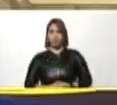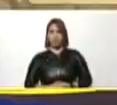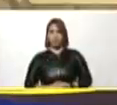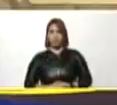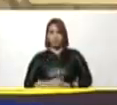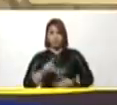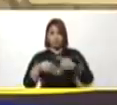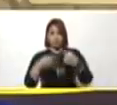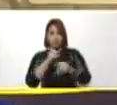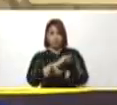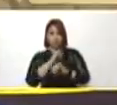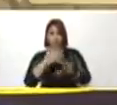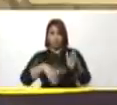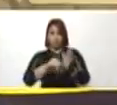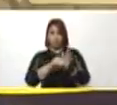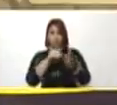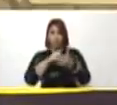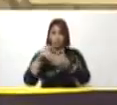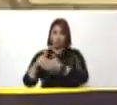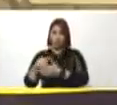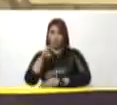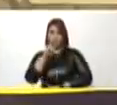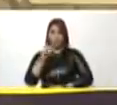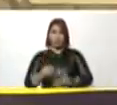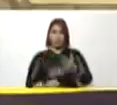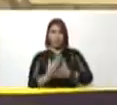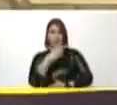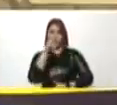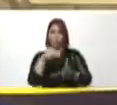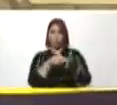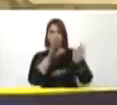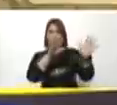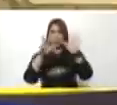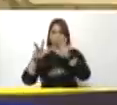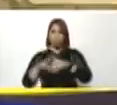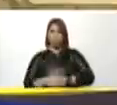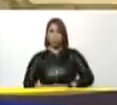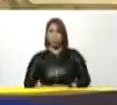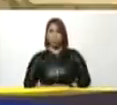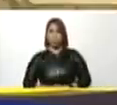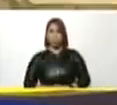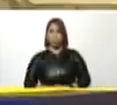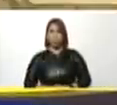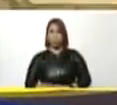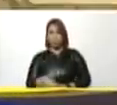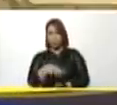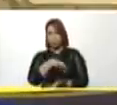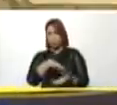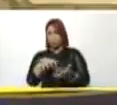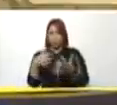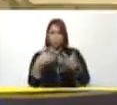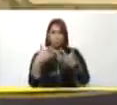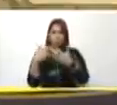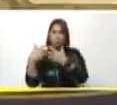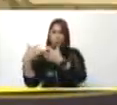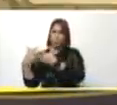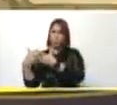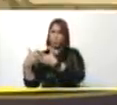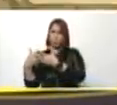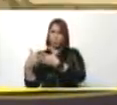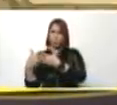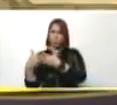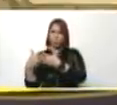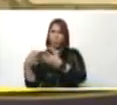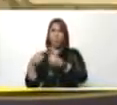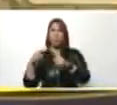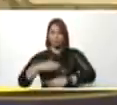después de que fui reelecto el 20 de mayo del 2018, han sido turbulentos y de batalla. Pero